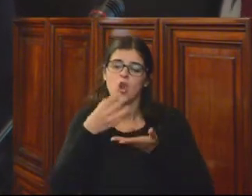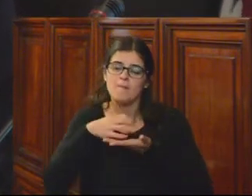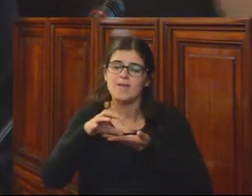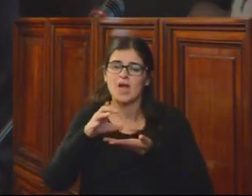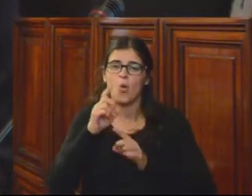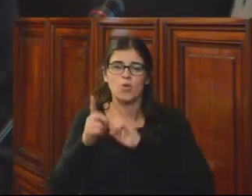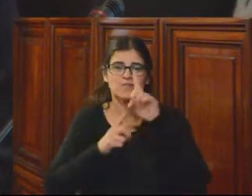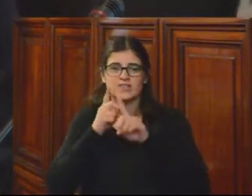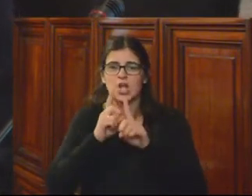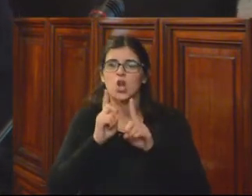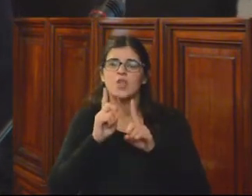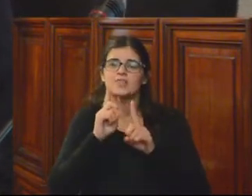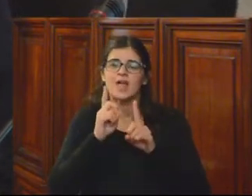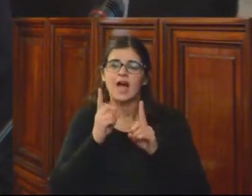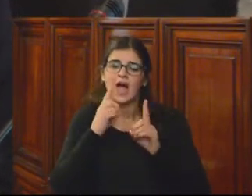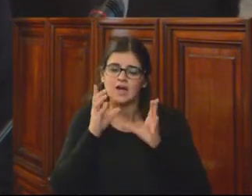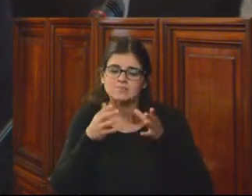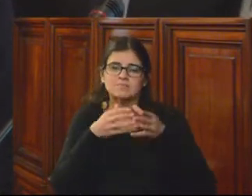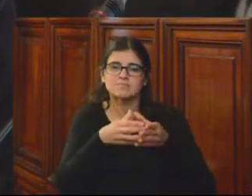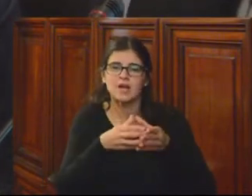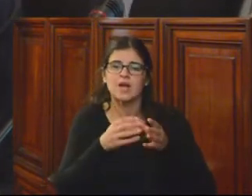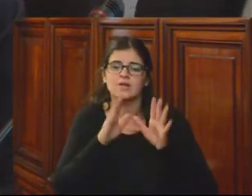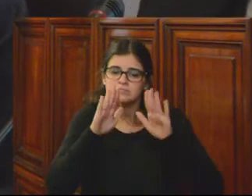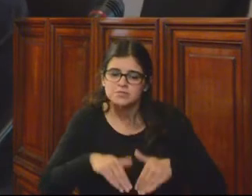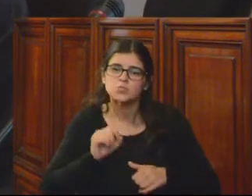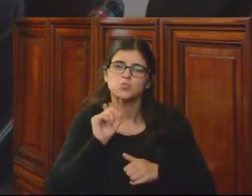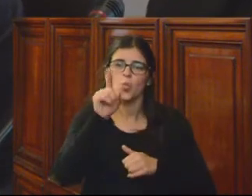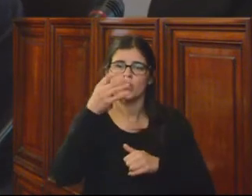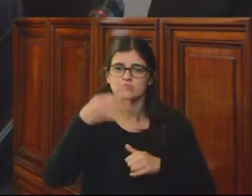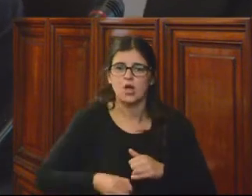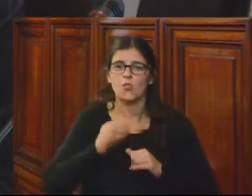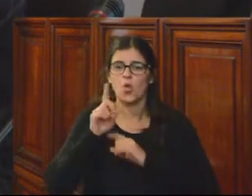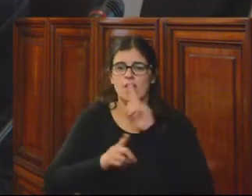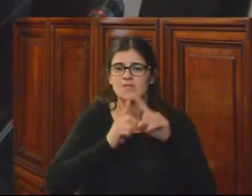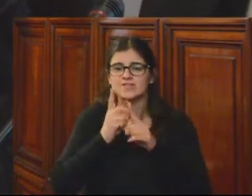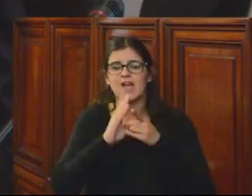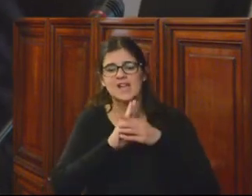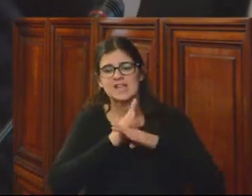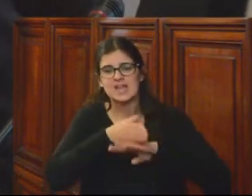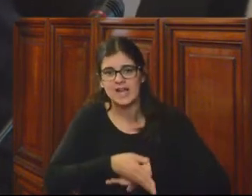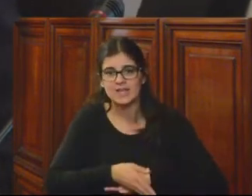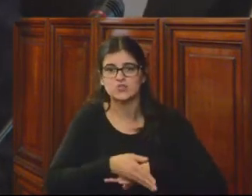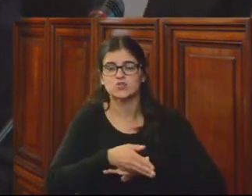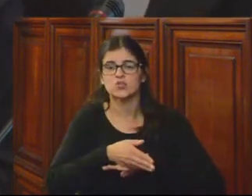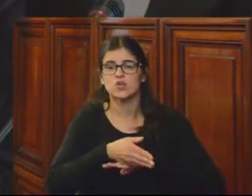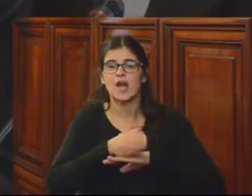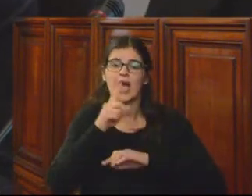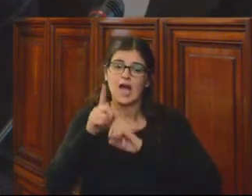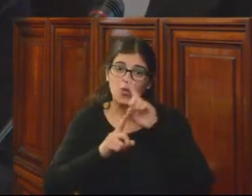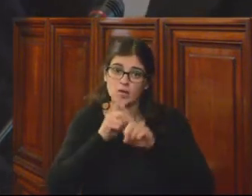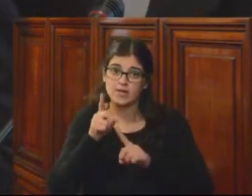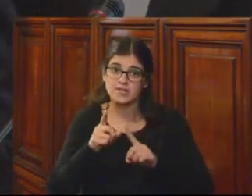estaría reservado a órganos de la propia universidad el ingreso a la